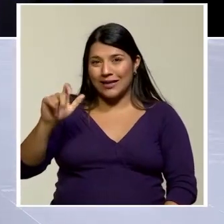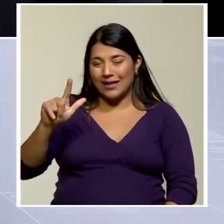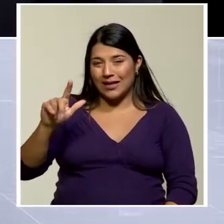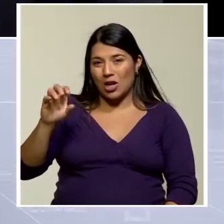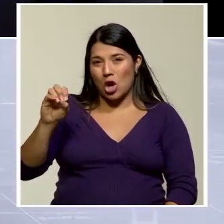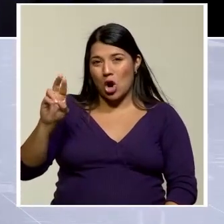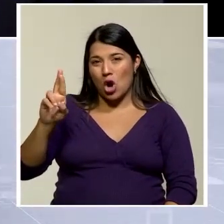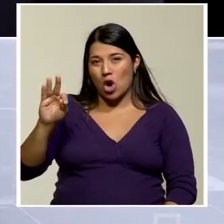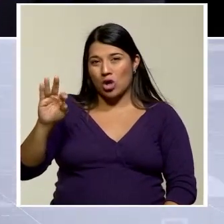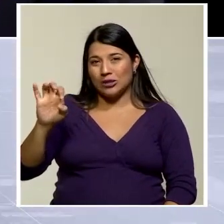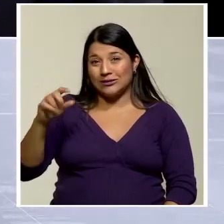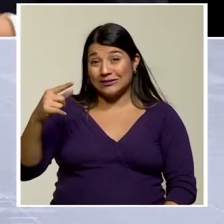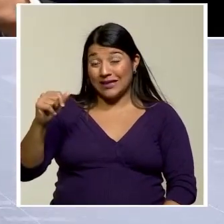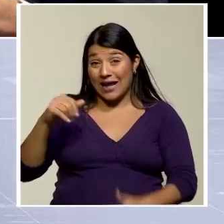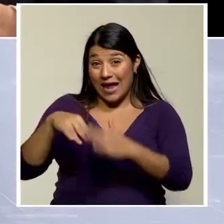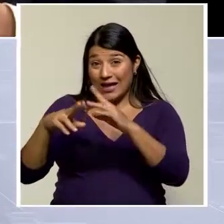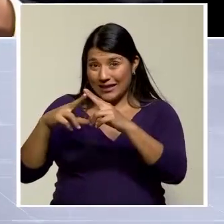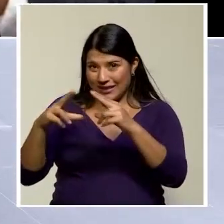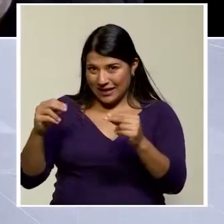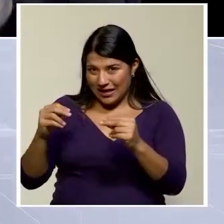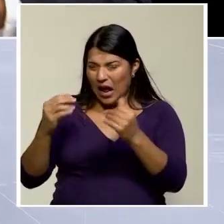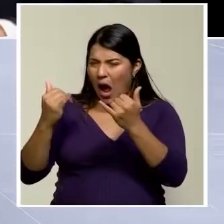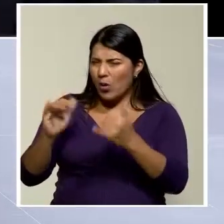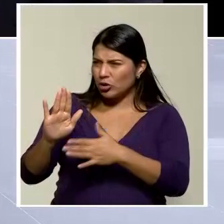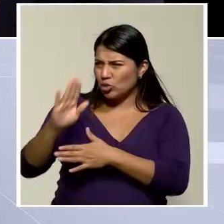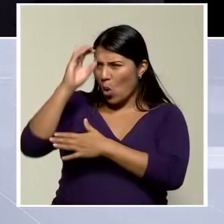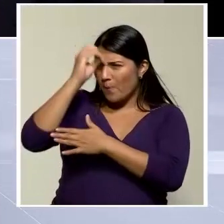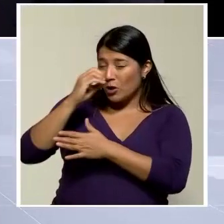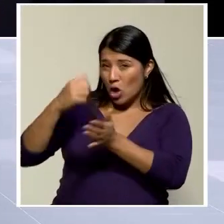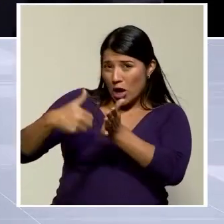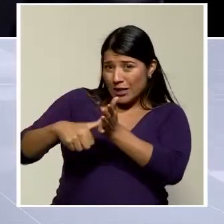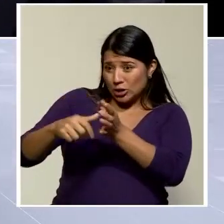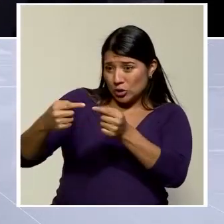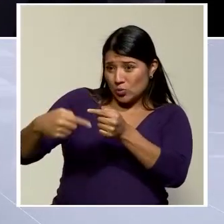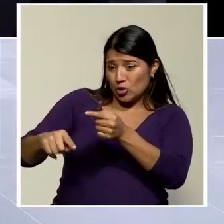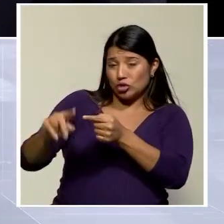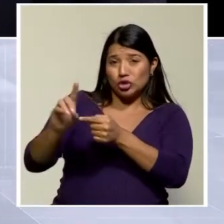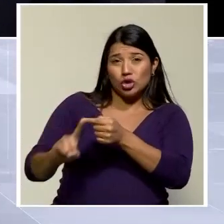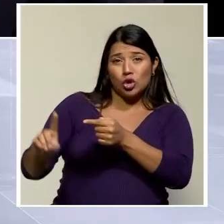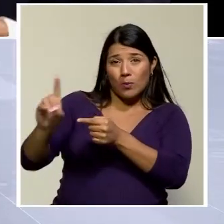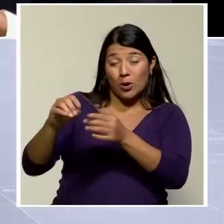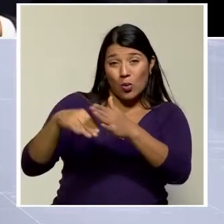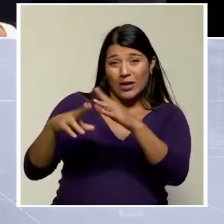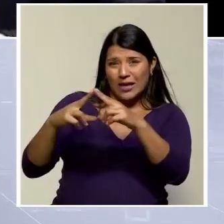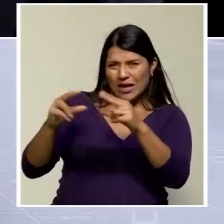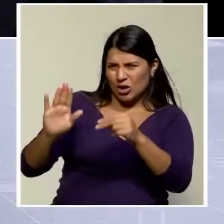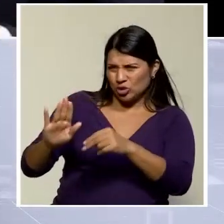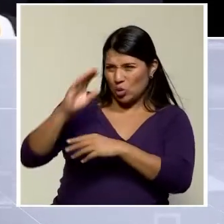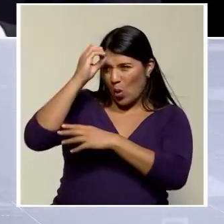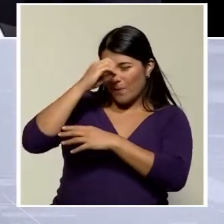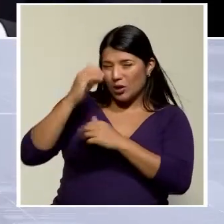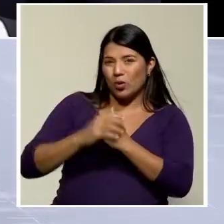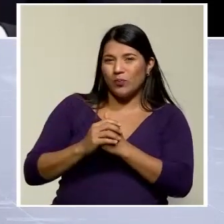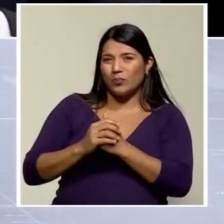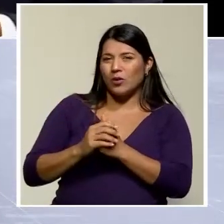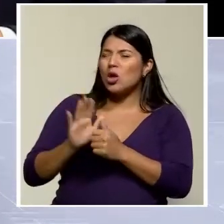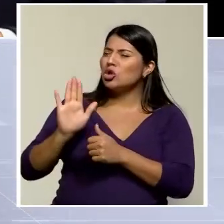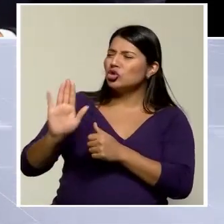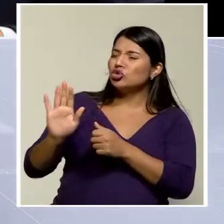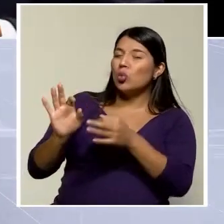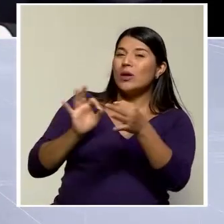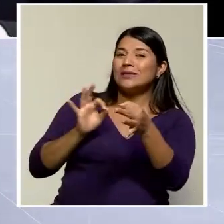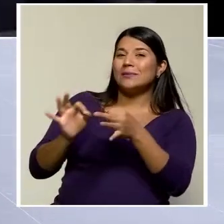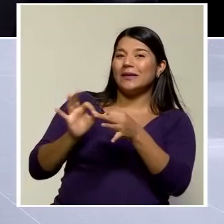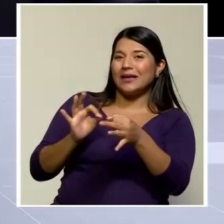hoy la posición sobre las elecciones de ahora, del próximo domingo en Nicaragua? ¿Cómo caracterizaría usted